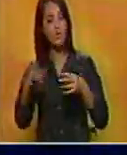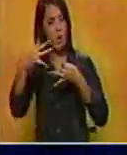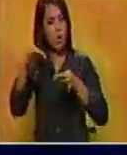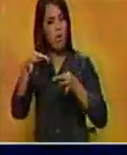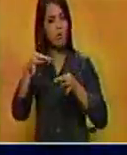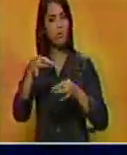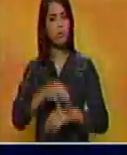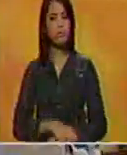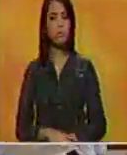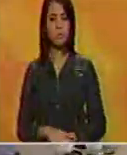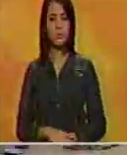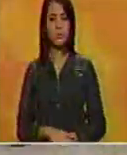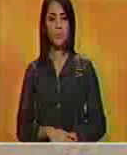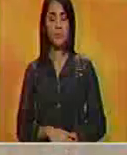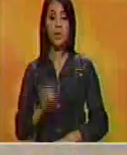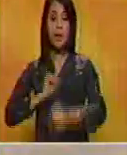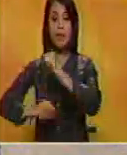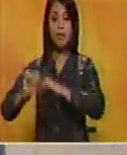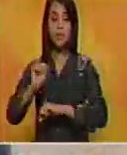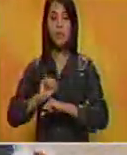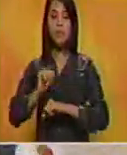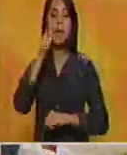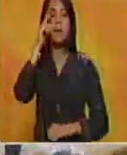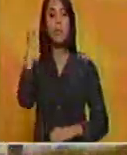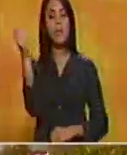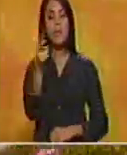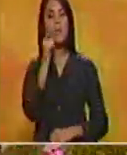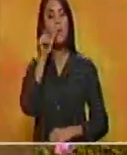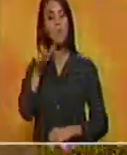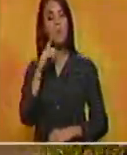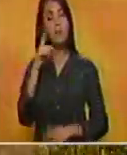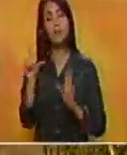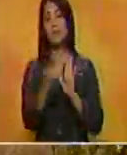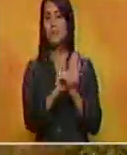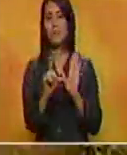Javier Arcentales, de la Defensoría del Pueblo, esa es otra